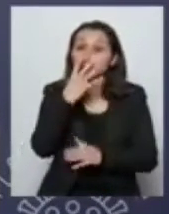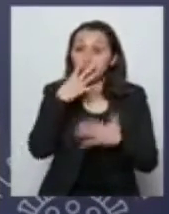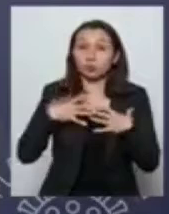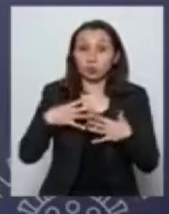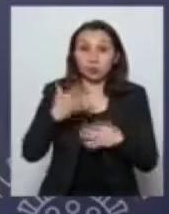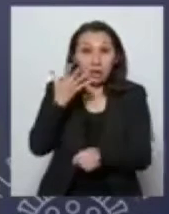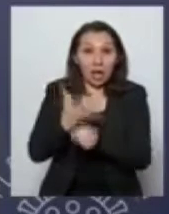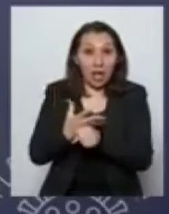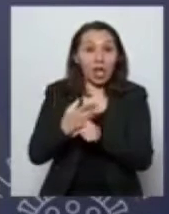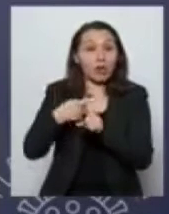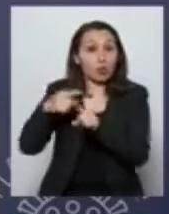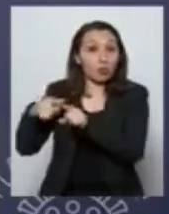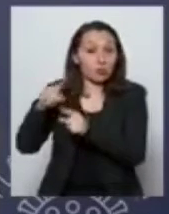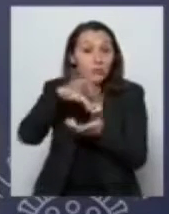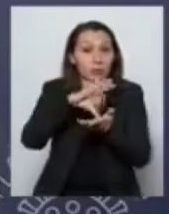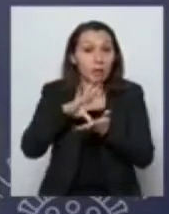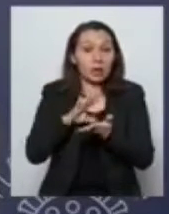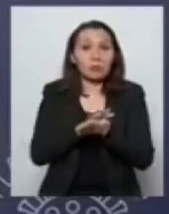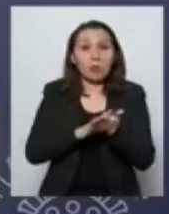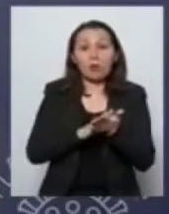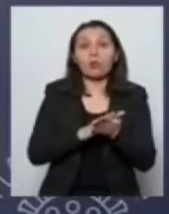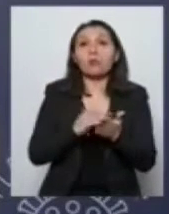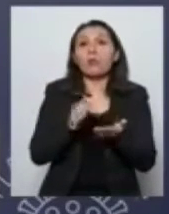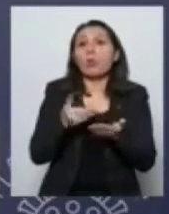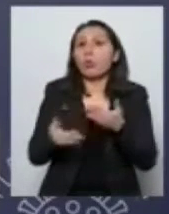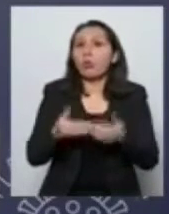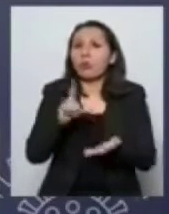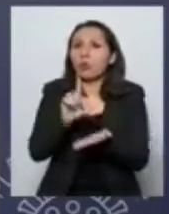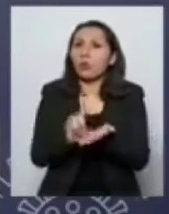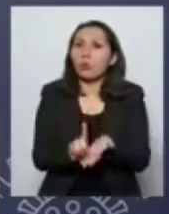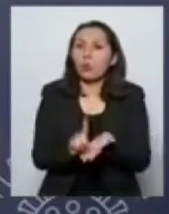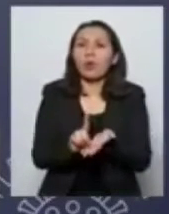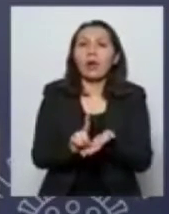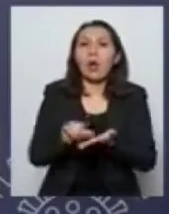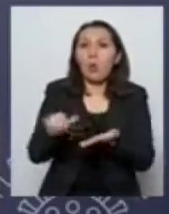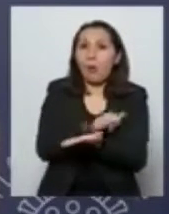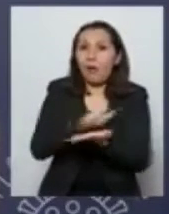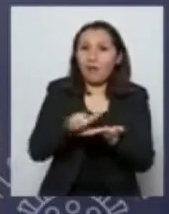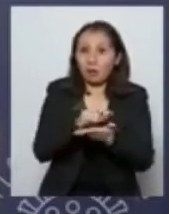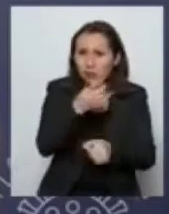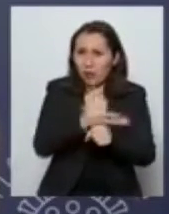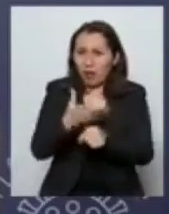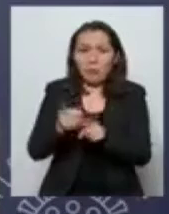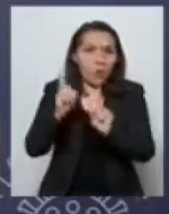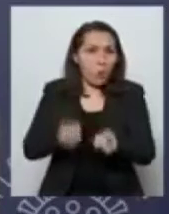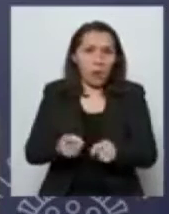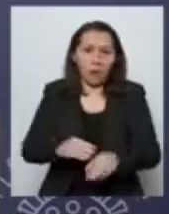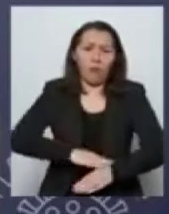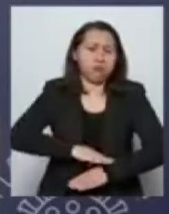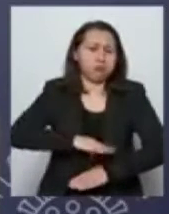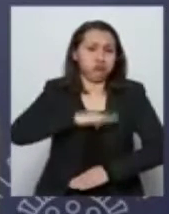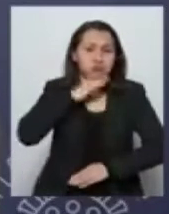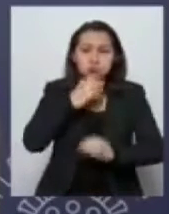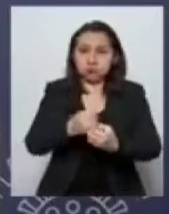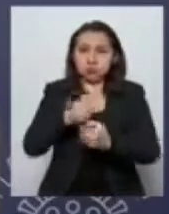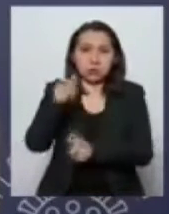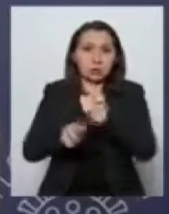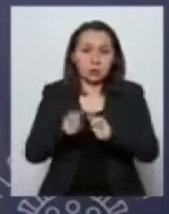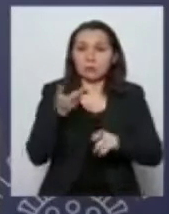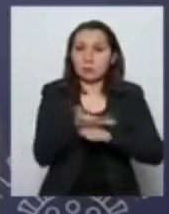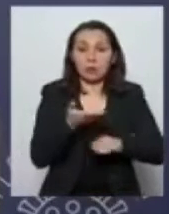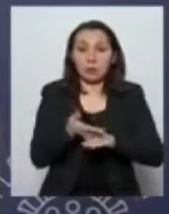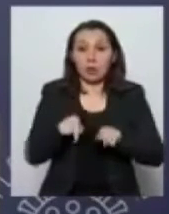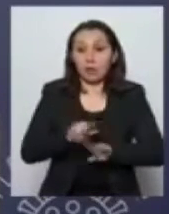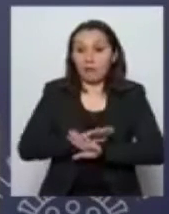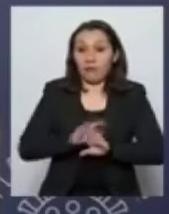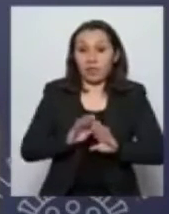respiradores y unidades de tratamiento intensivo por habitante, como es el estado de Nueva York en Estados Unidos. Así que